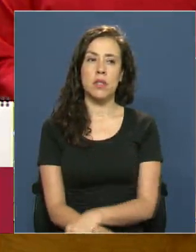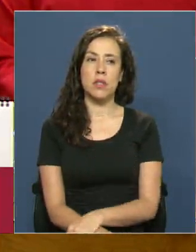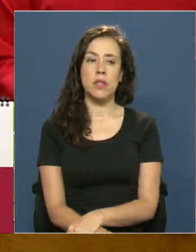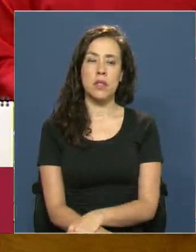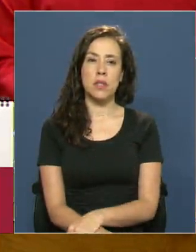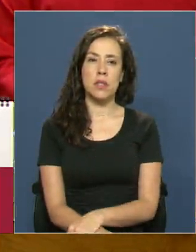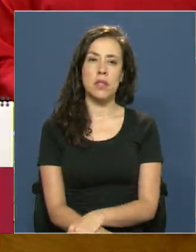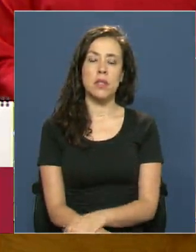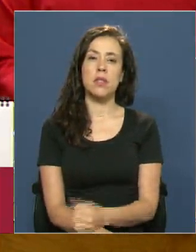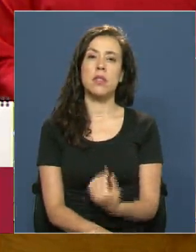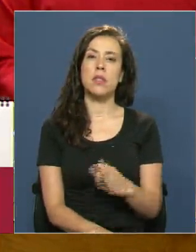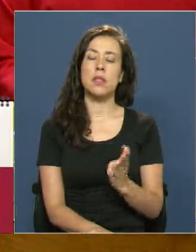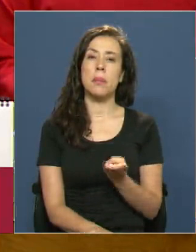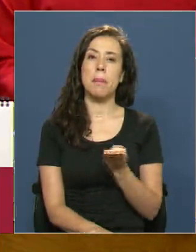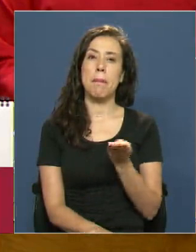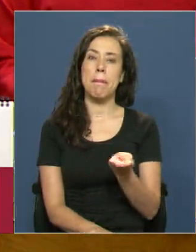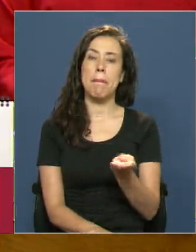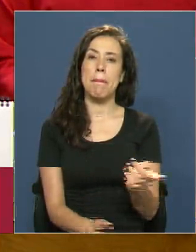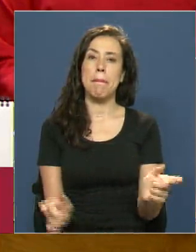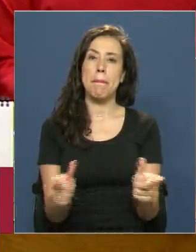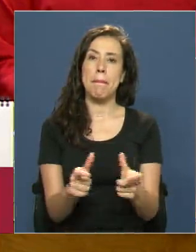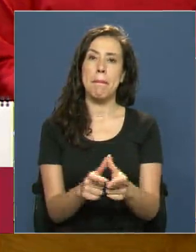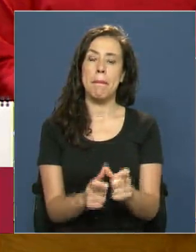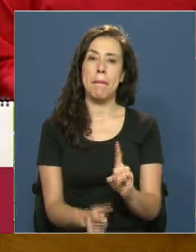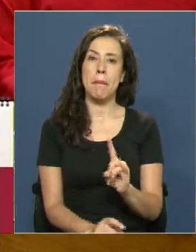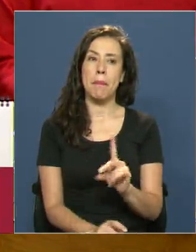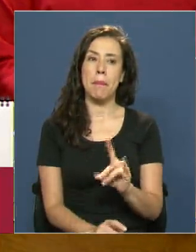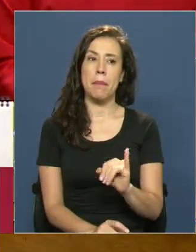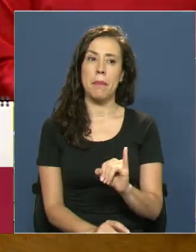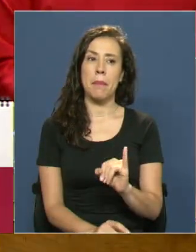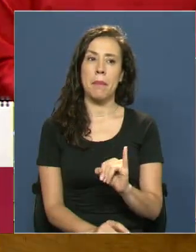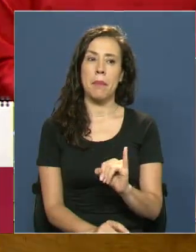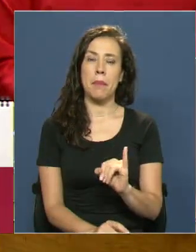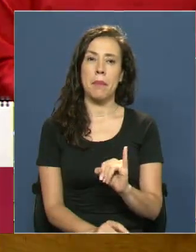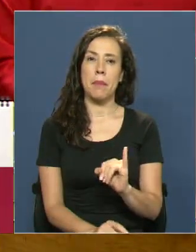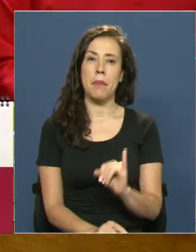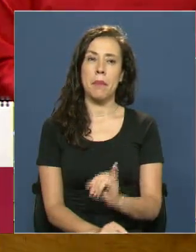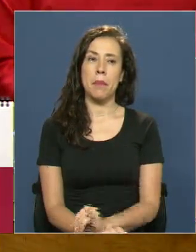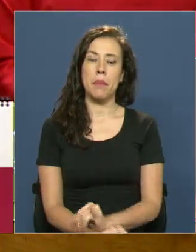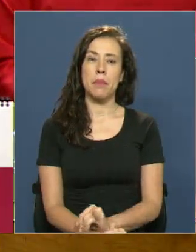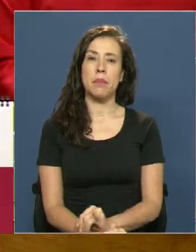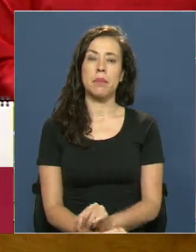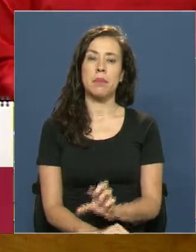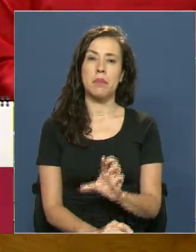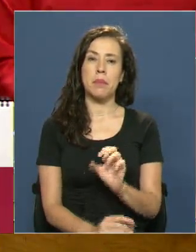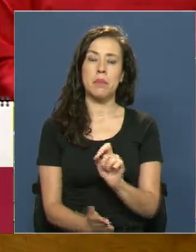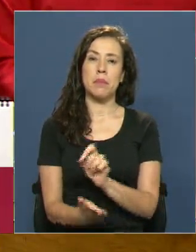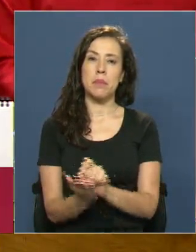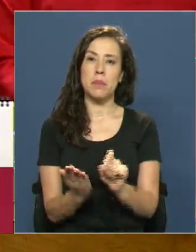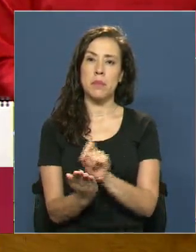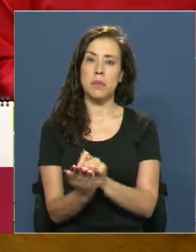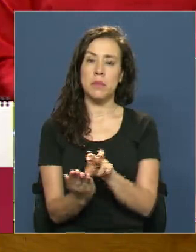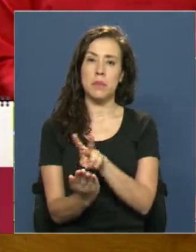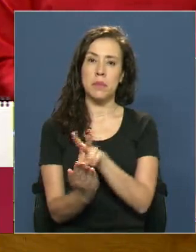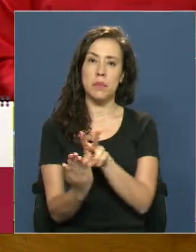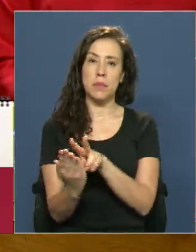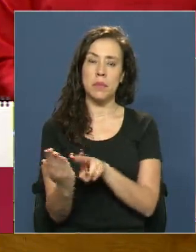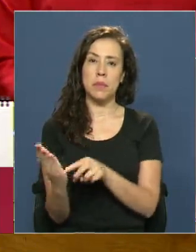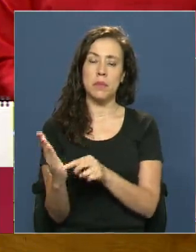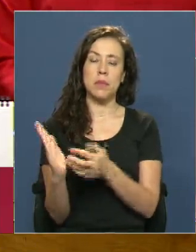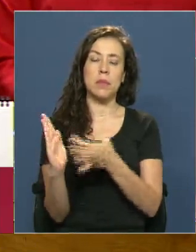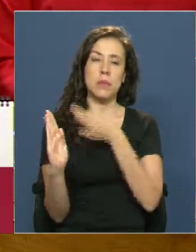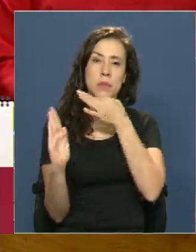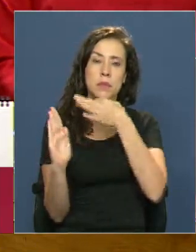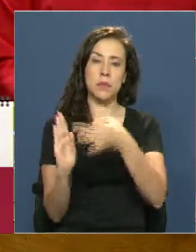ha solicitado el Comité de la Unión Demócrata Independiente, y le solicito al señor prosecretario que dé lectura a su